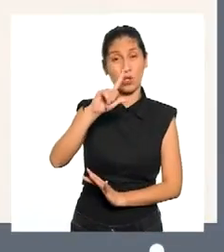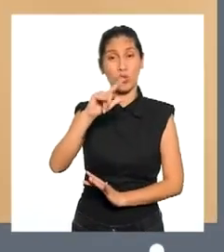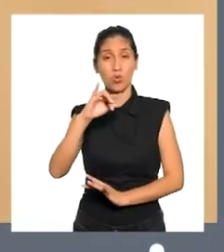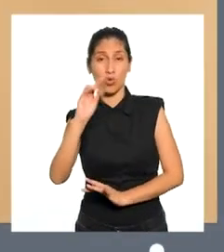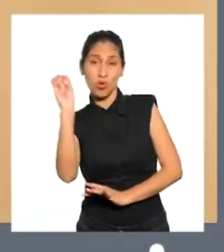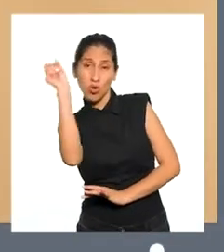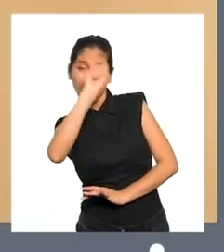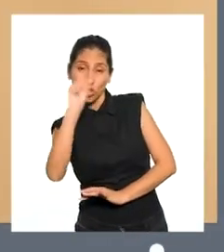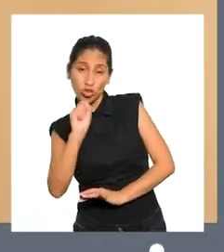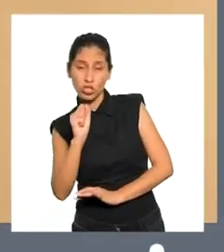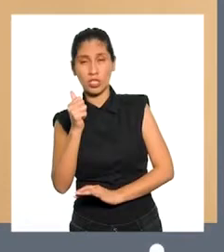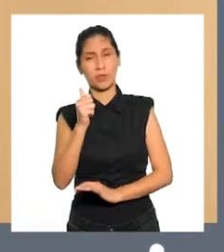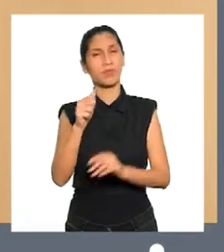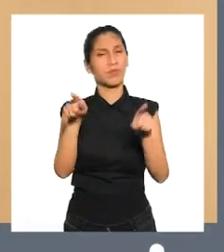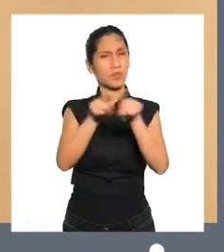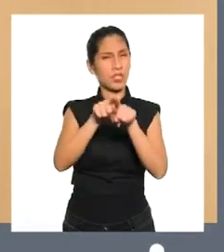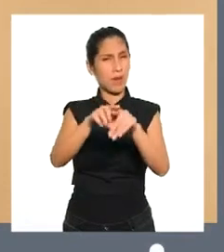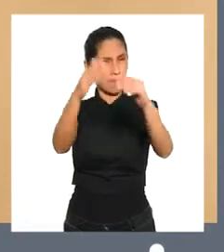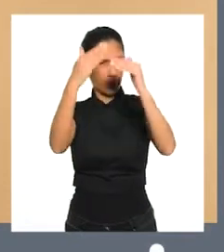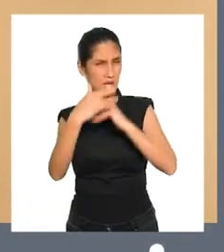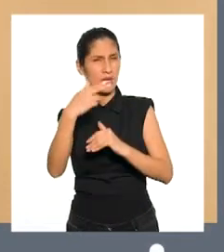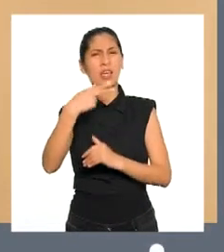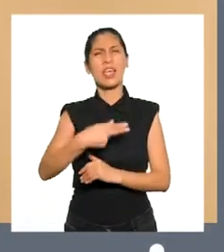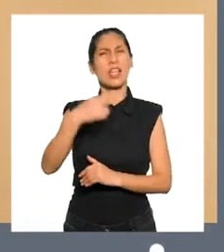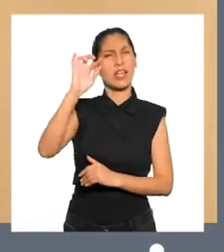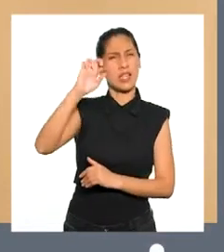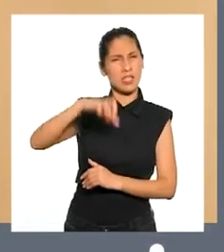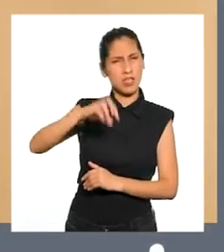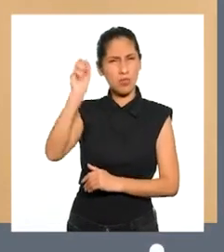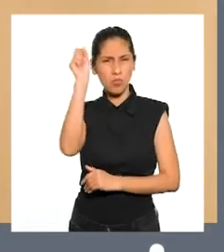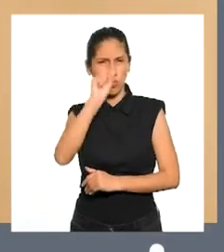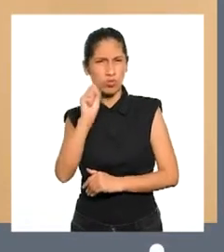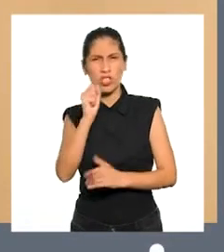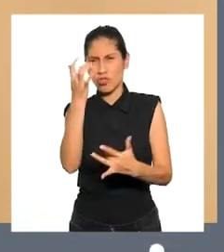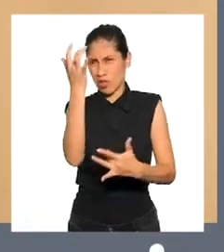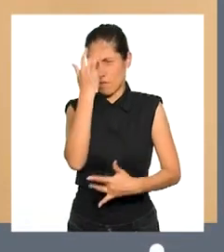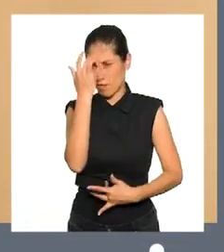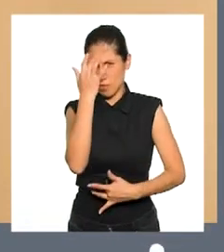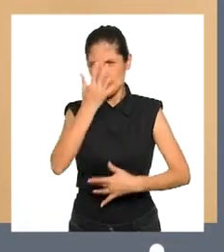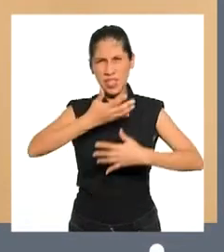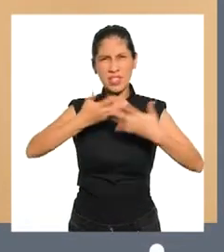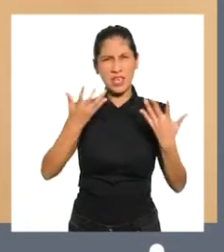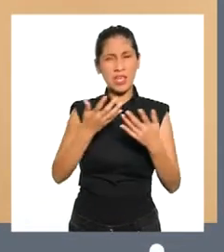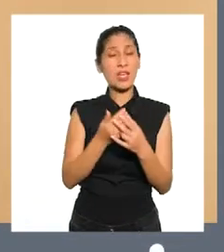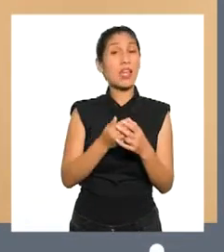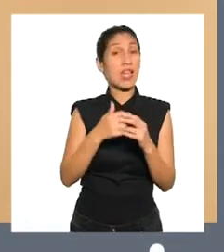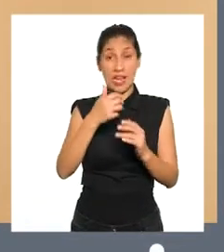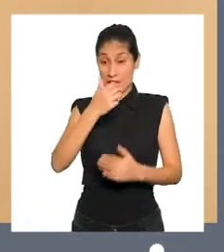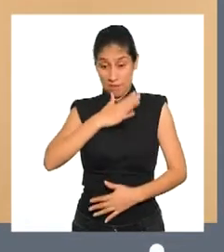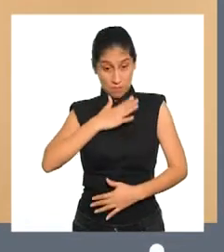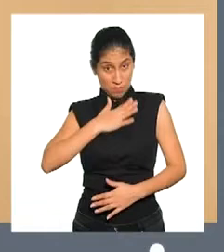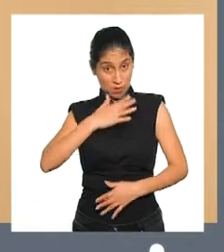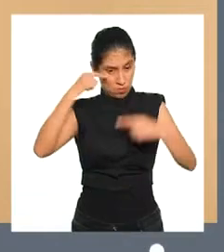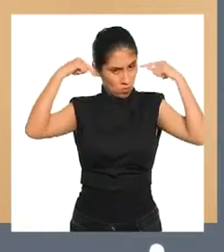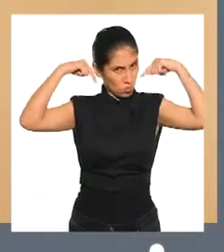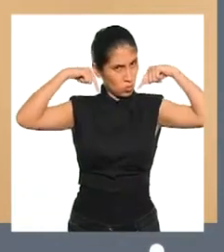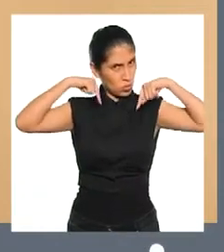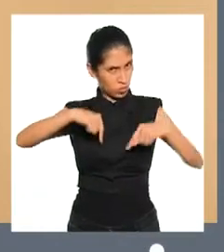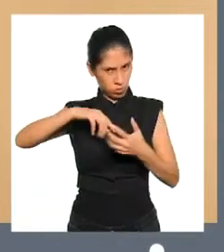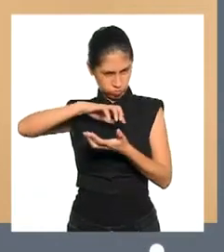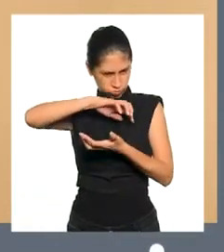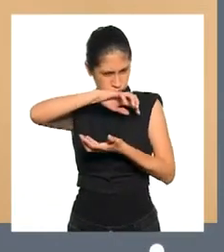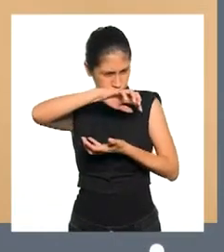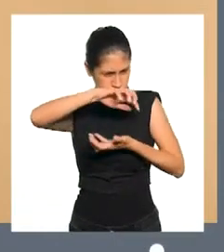orina. El lupus, que es una enfermedad autoinmunitaria, quiere decir que el mismo sistema inmunitario ataca